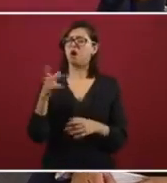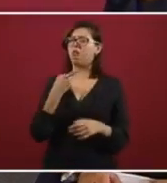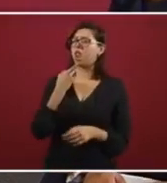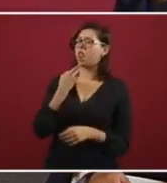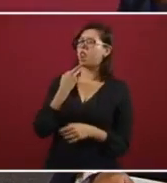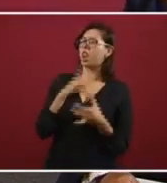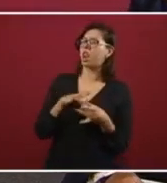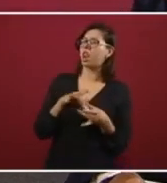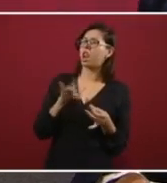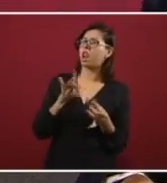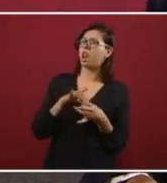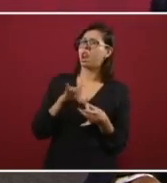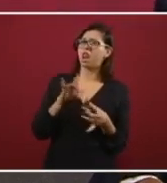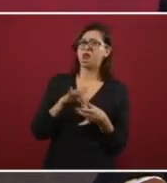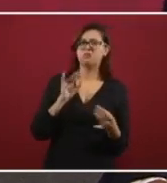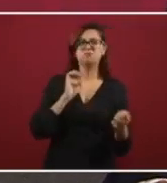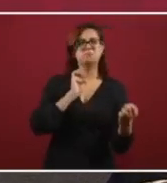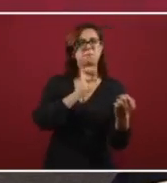engañaron